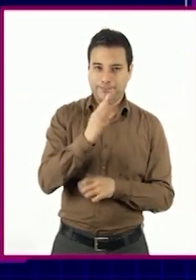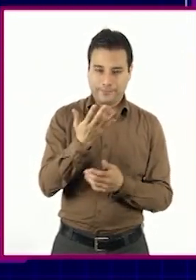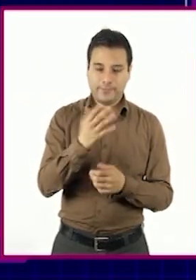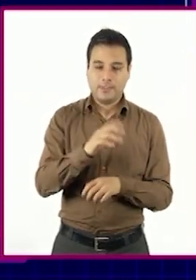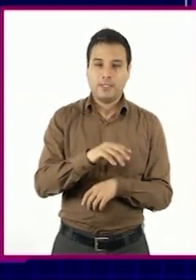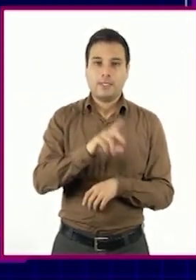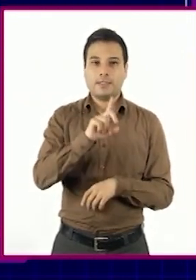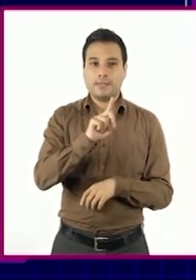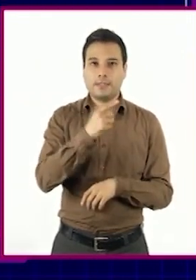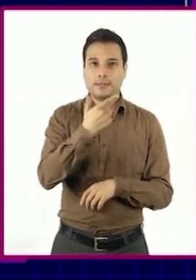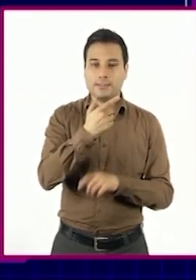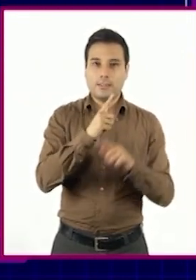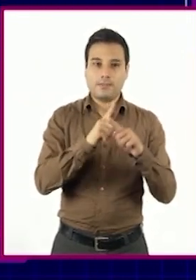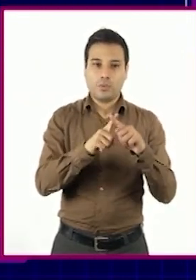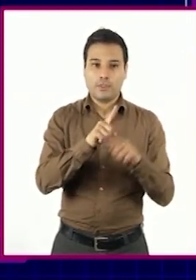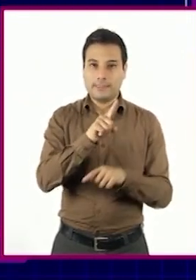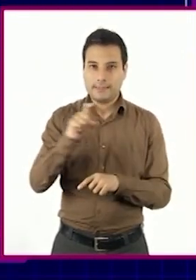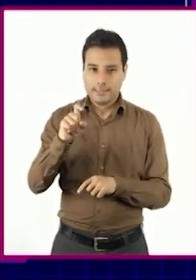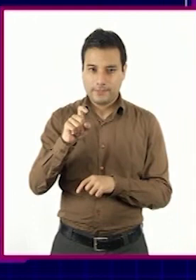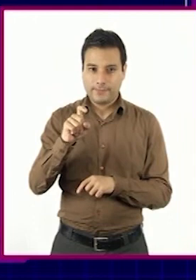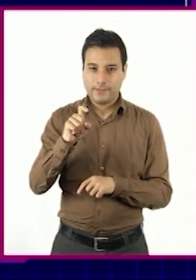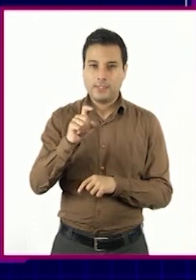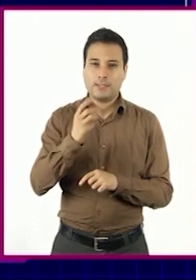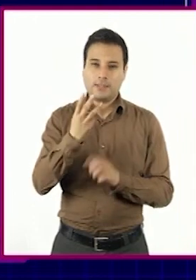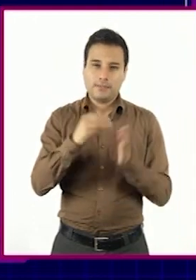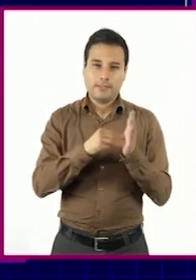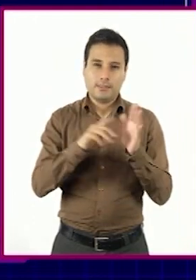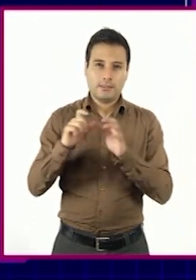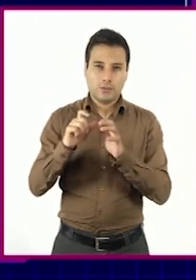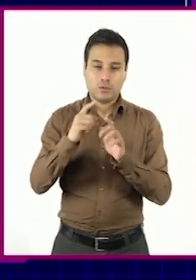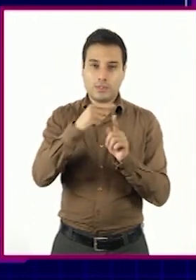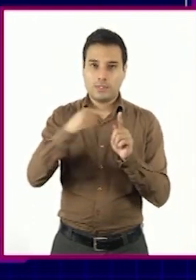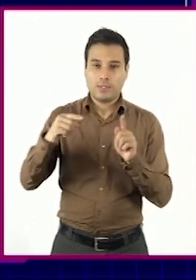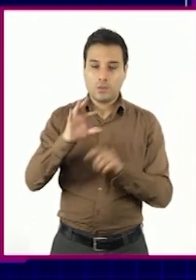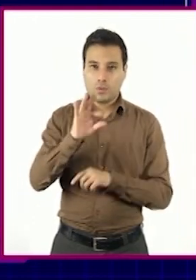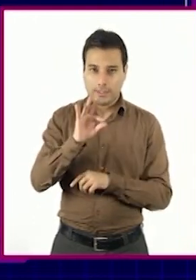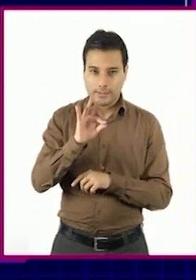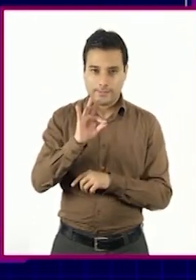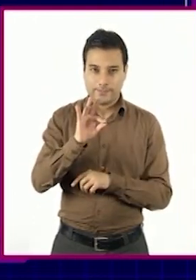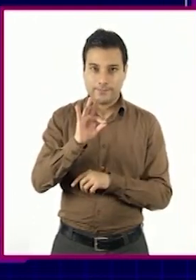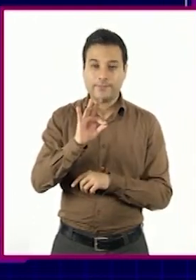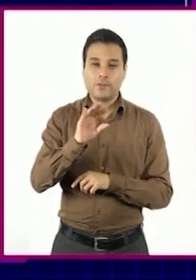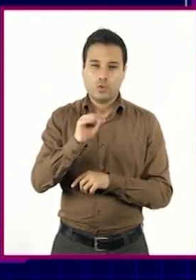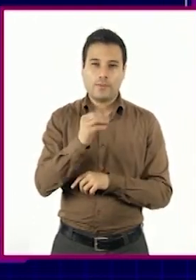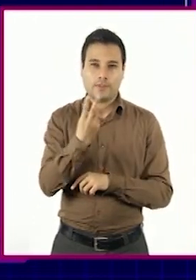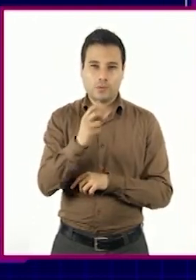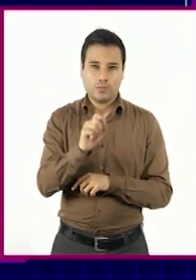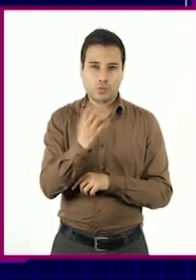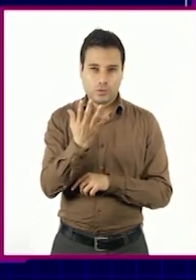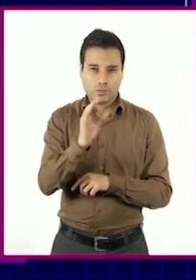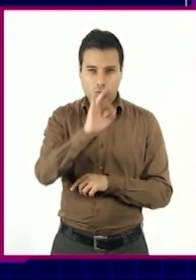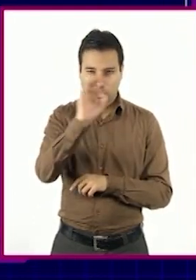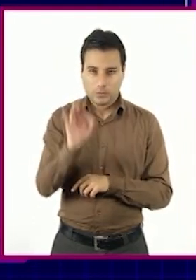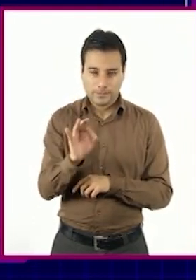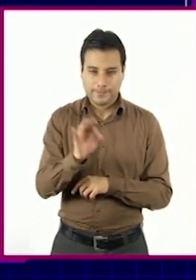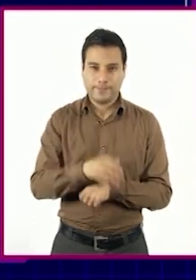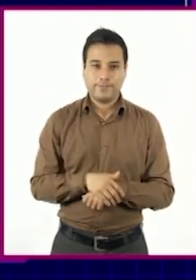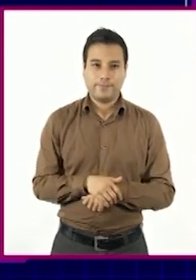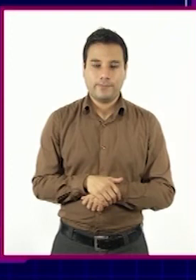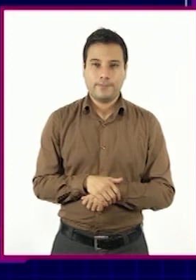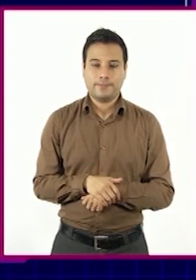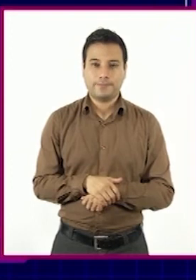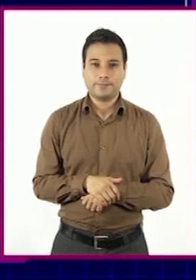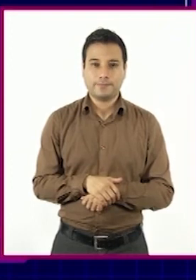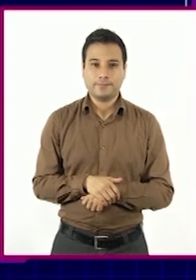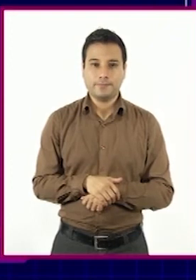por 100, igual a 3.700. Se divide entre 40 y el resultado es 92.5%.